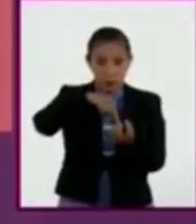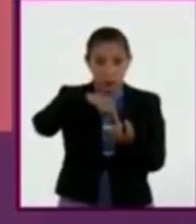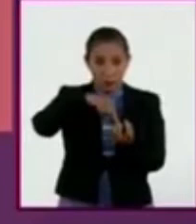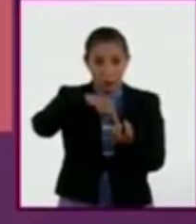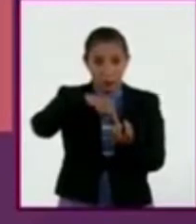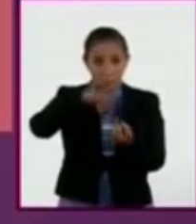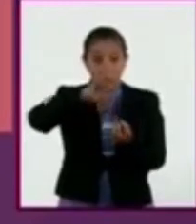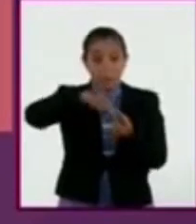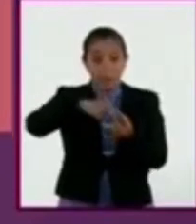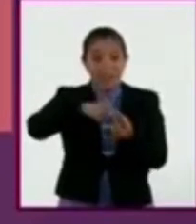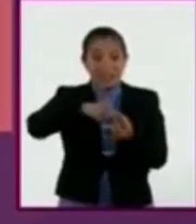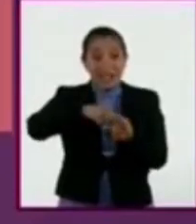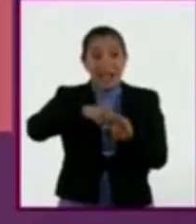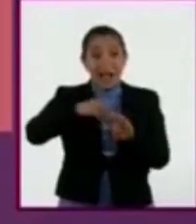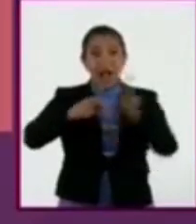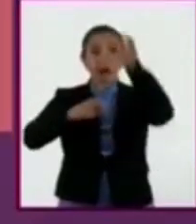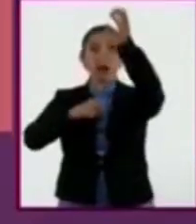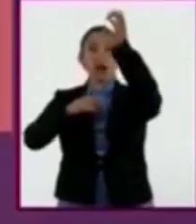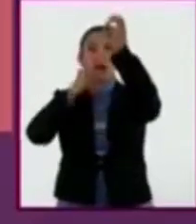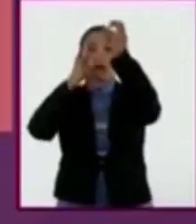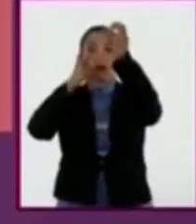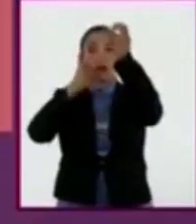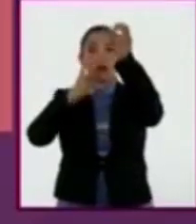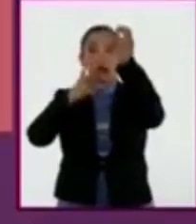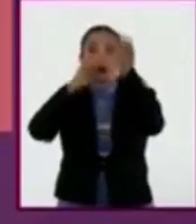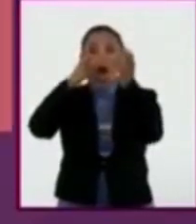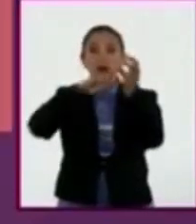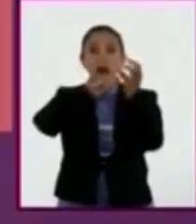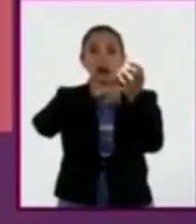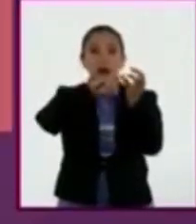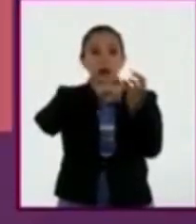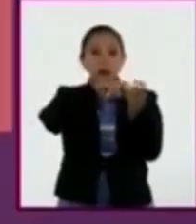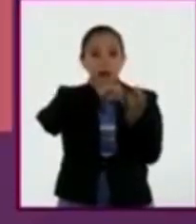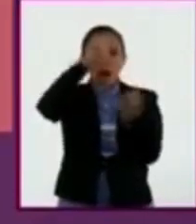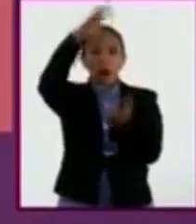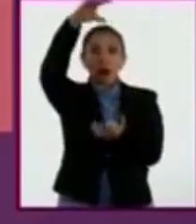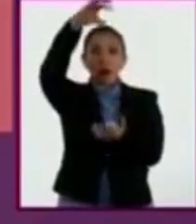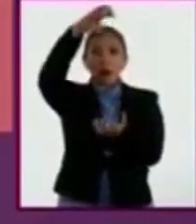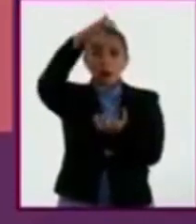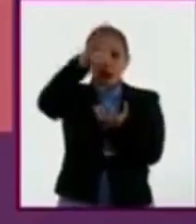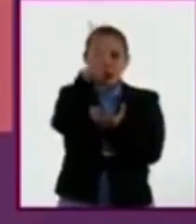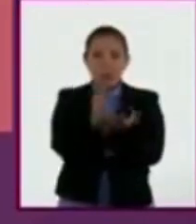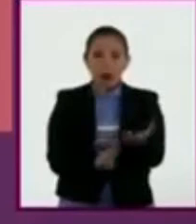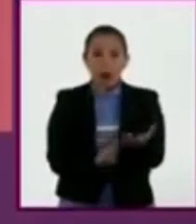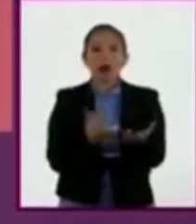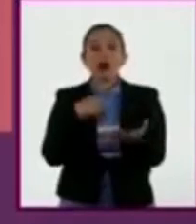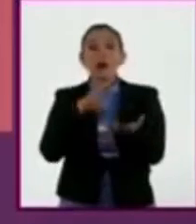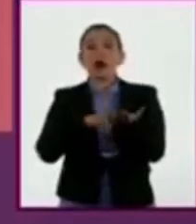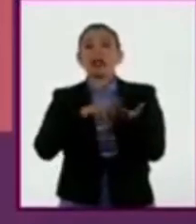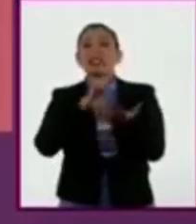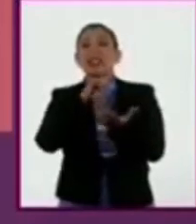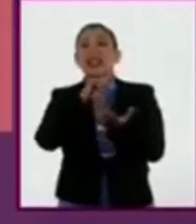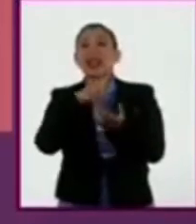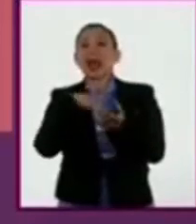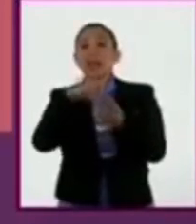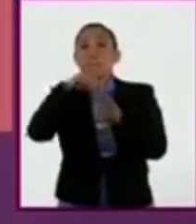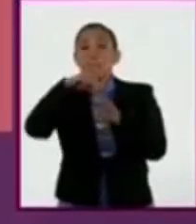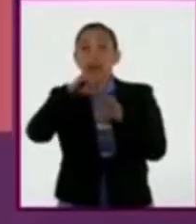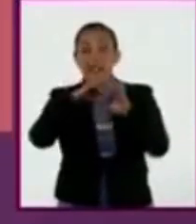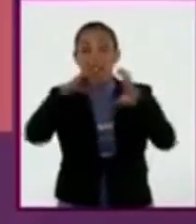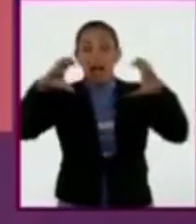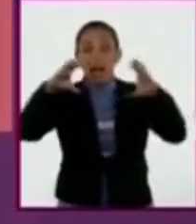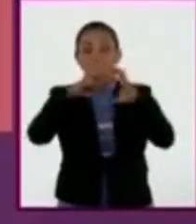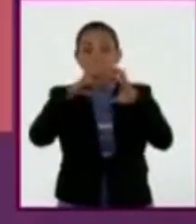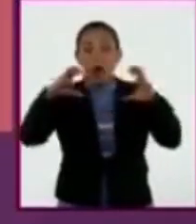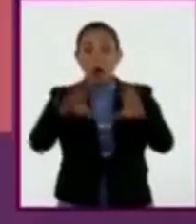Al principio, la pelota cae muy despacio, luego más rápido, y el valor de la energía cinética aumenta en función de la masa y de la